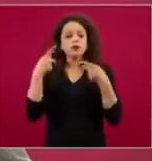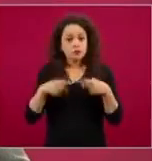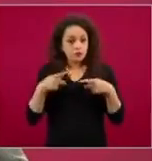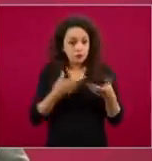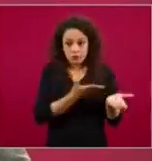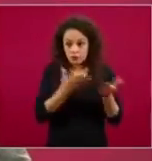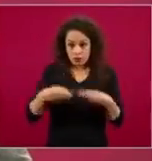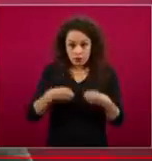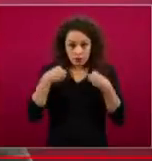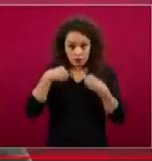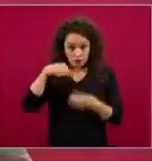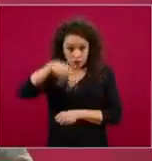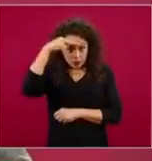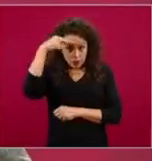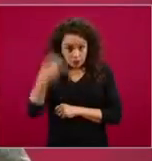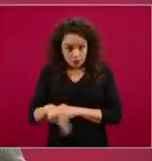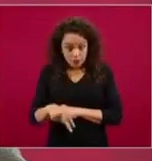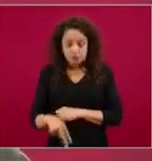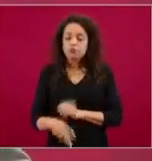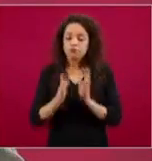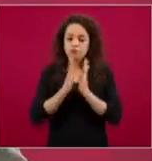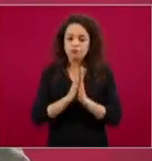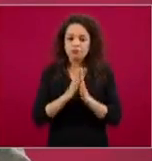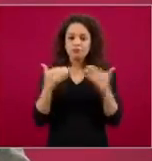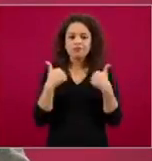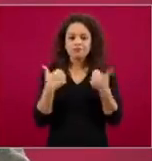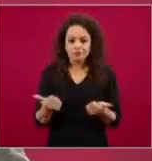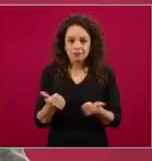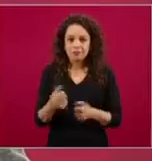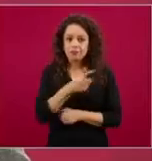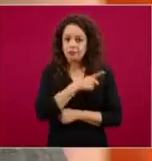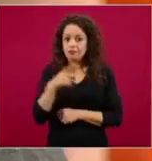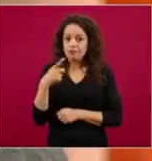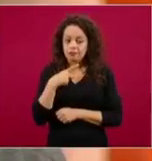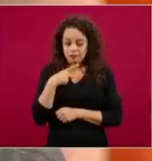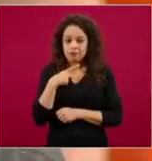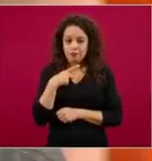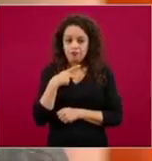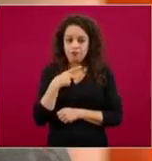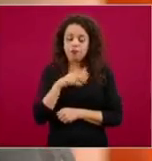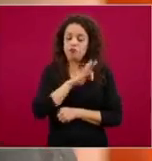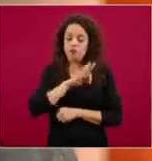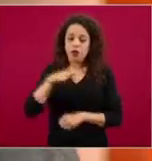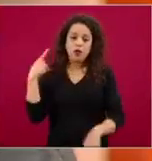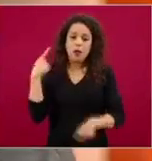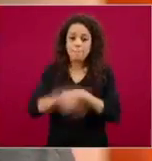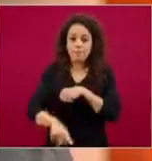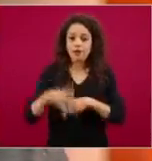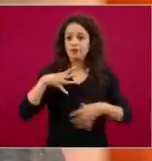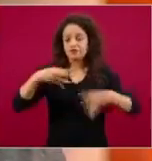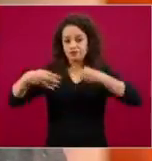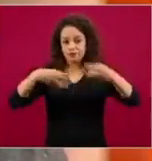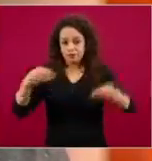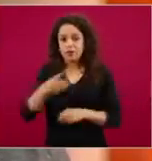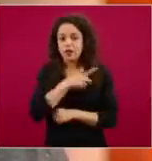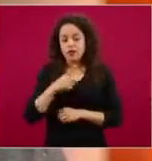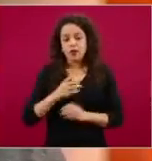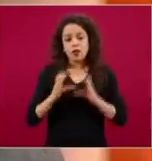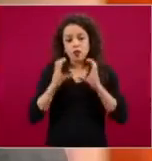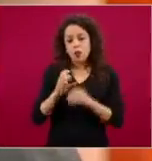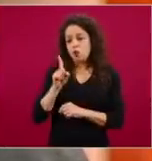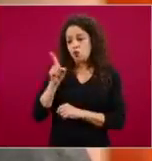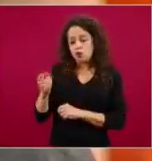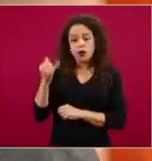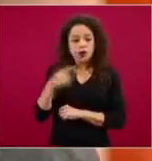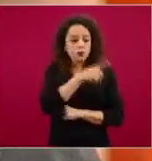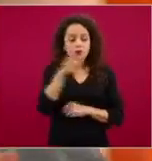en este país, tenga en cuenta el riesgo de transmisión para cuidarse usted, para cuidar a los demás. Mantenga